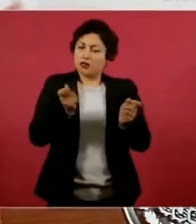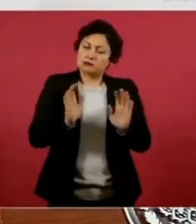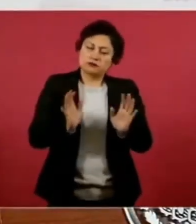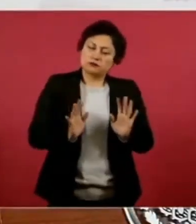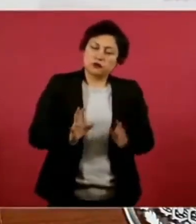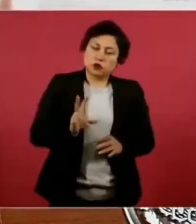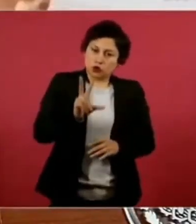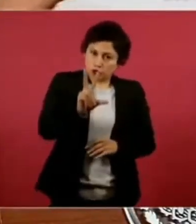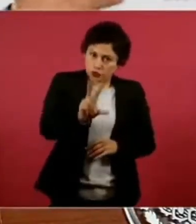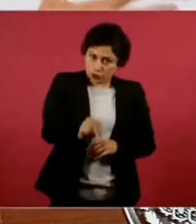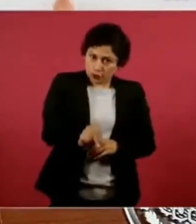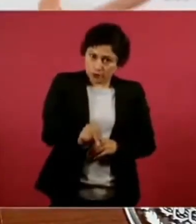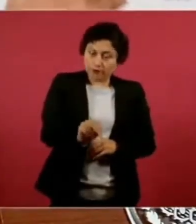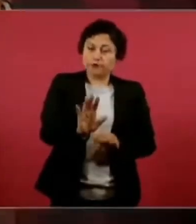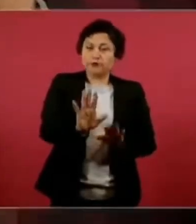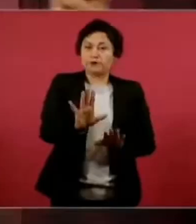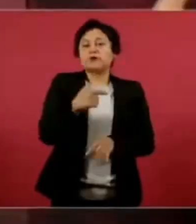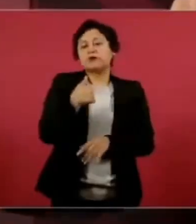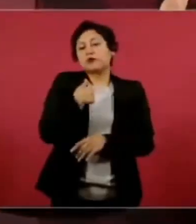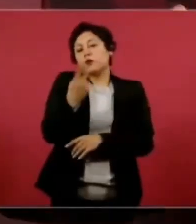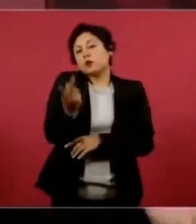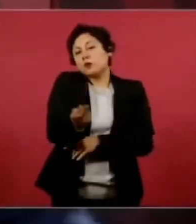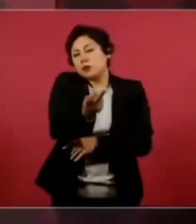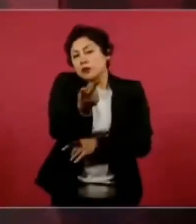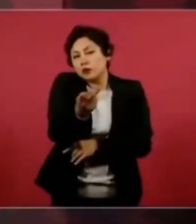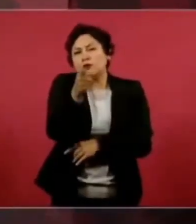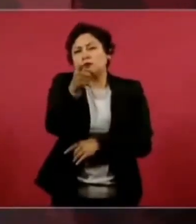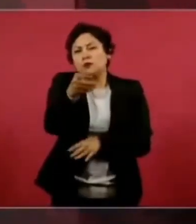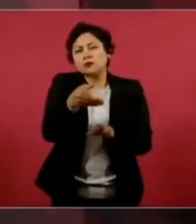quién estuvo metido